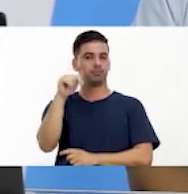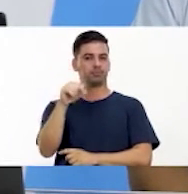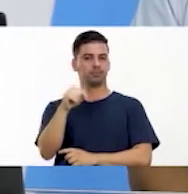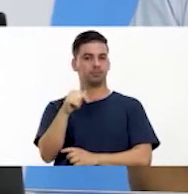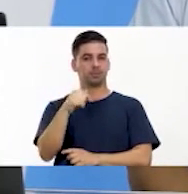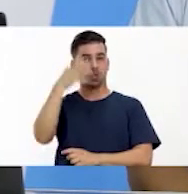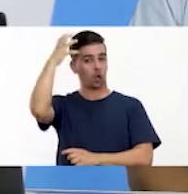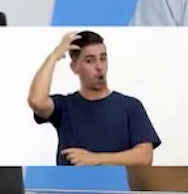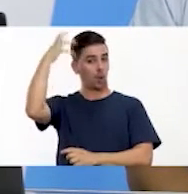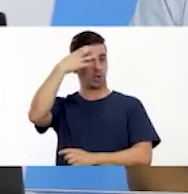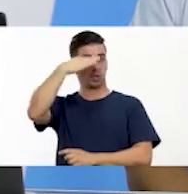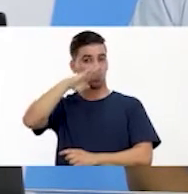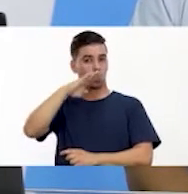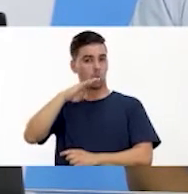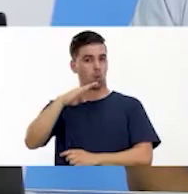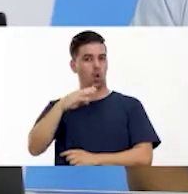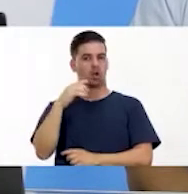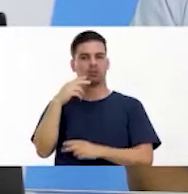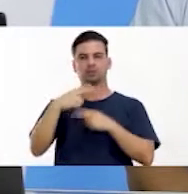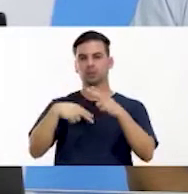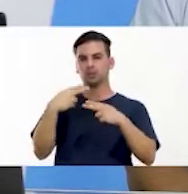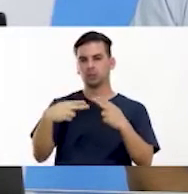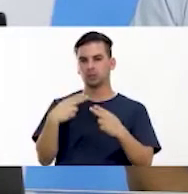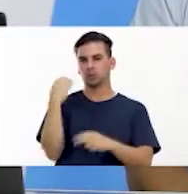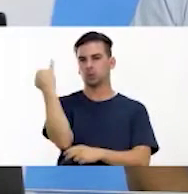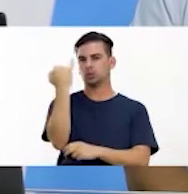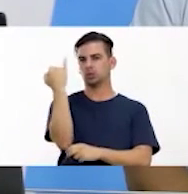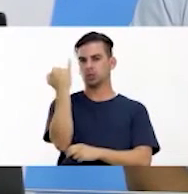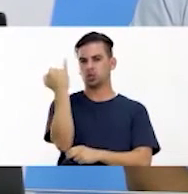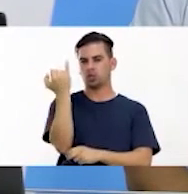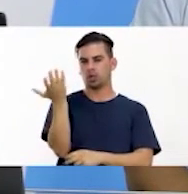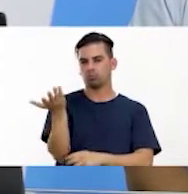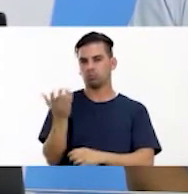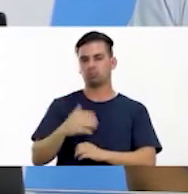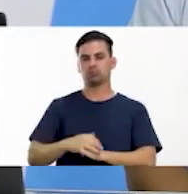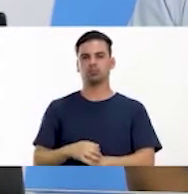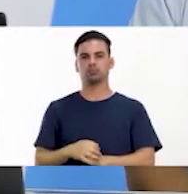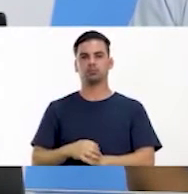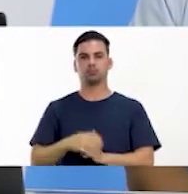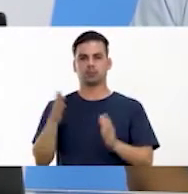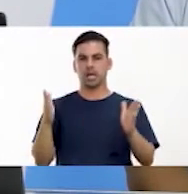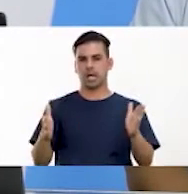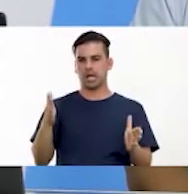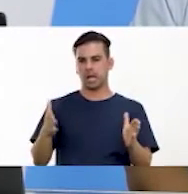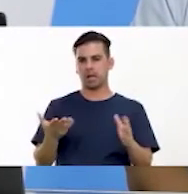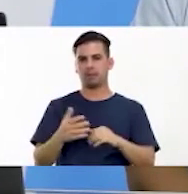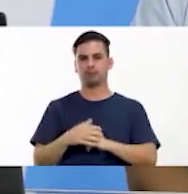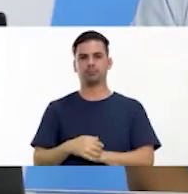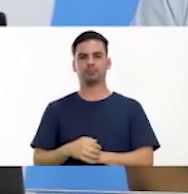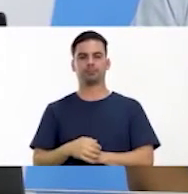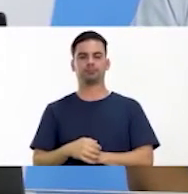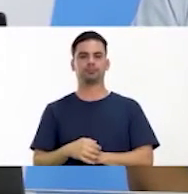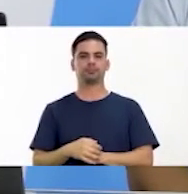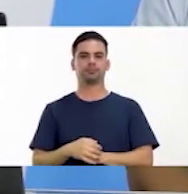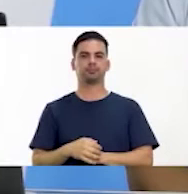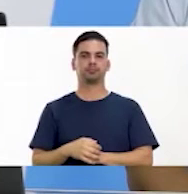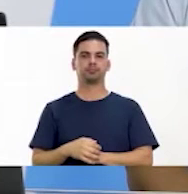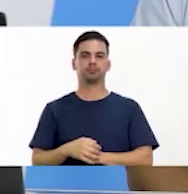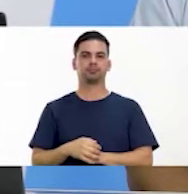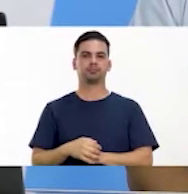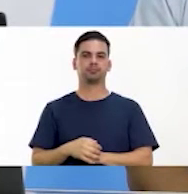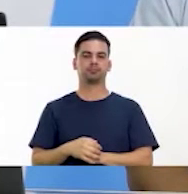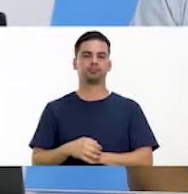etapa, significando las votaciones que se realizaron en la Asamblea General de las Naciones